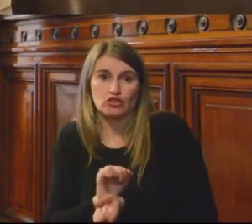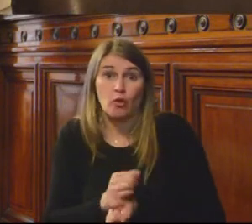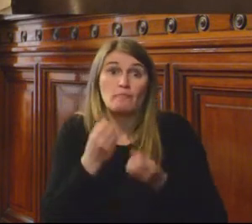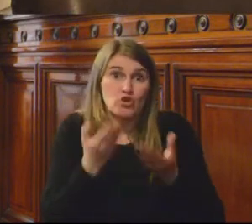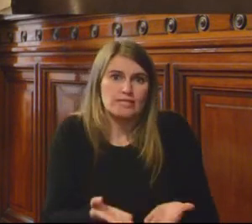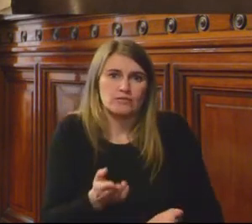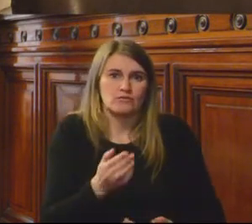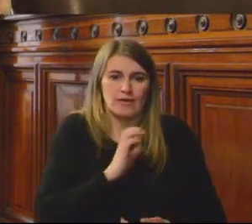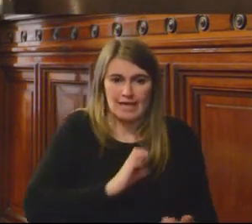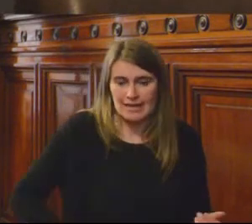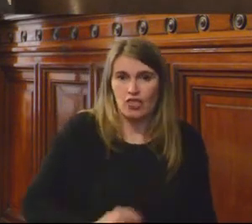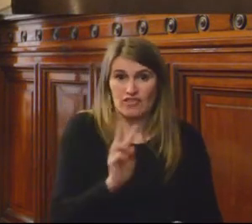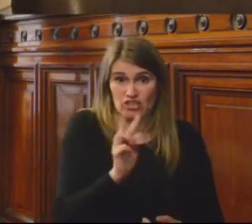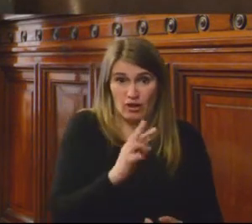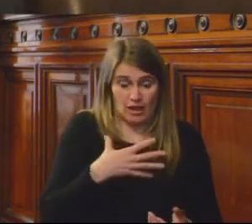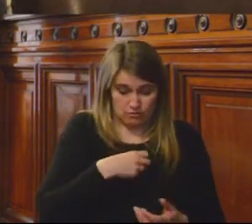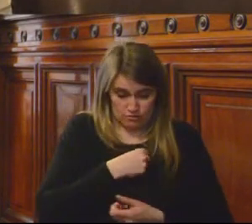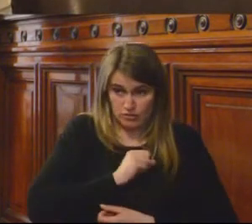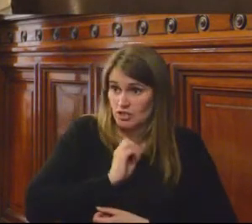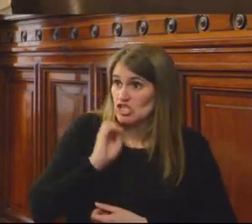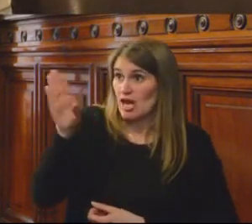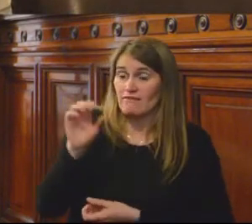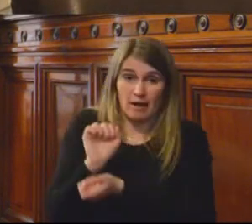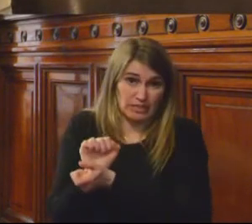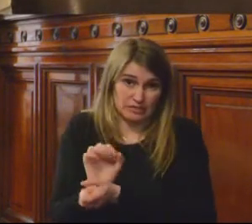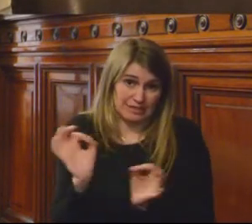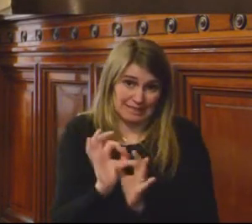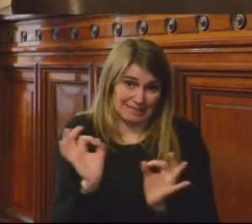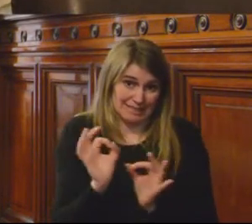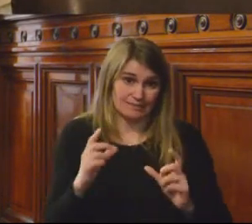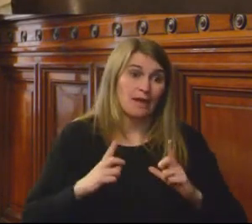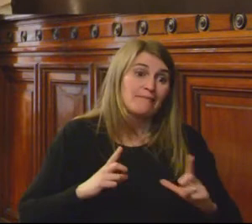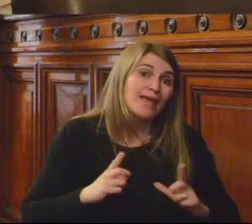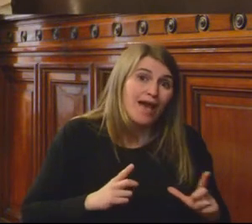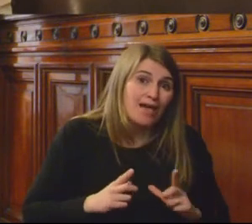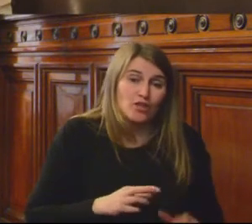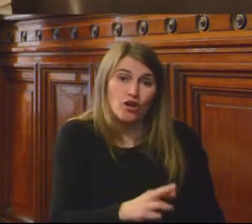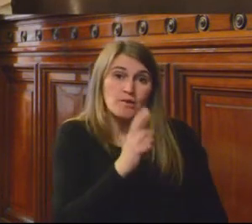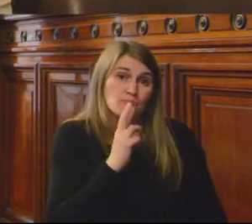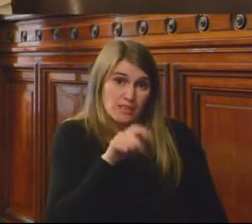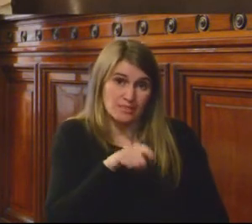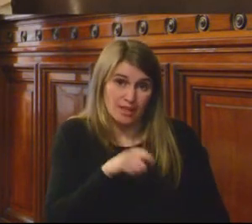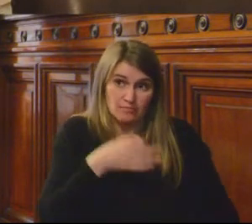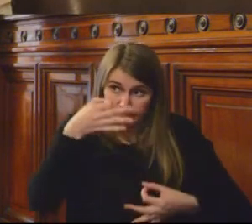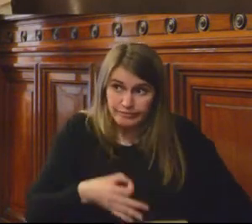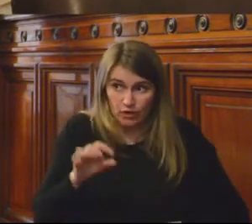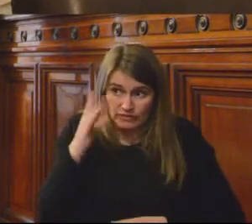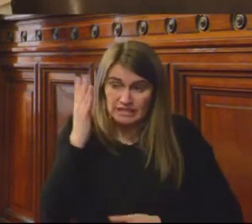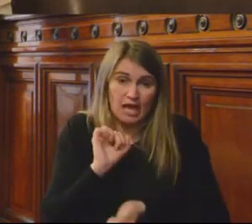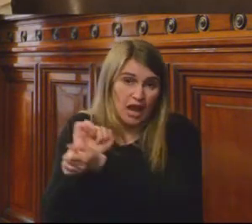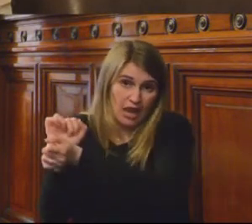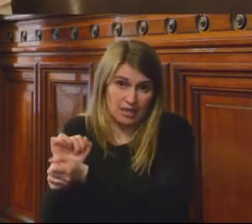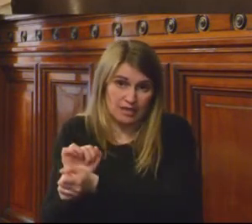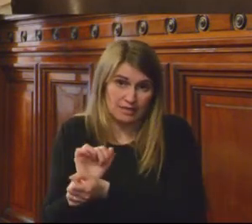venezolano no los traslada, no los lleva, no los traspasa a un centro penitenciario, entendiendo que esos